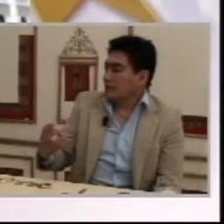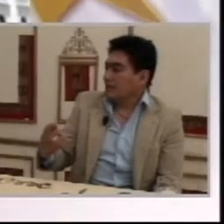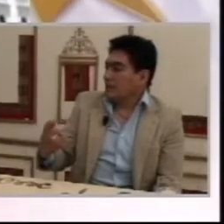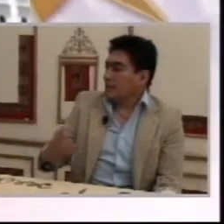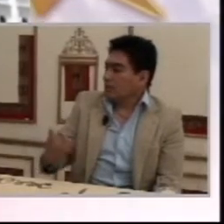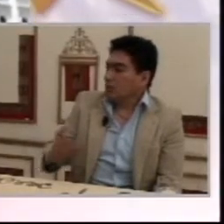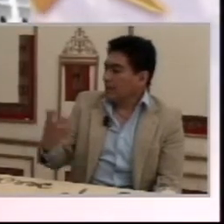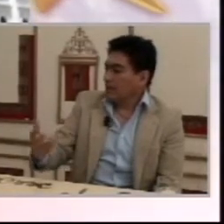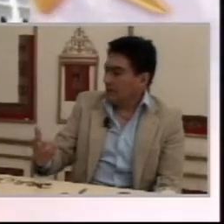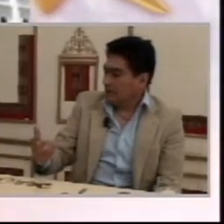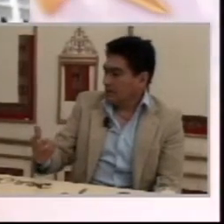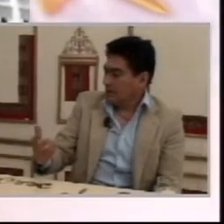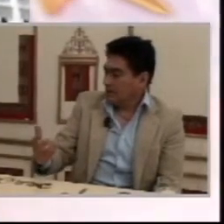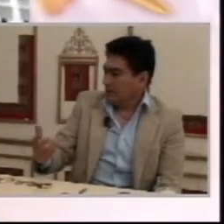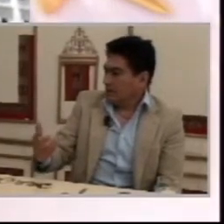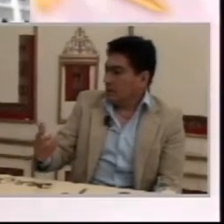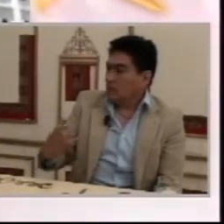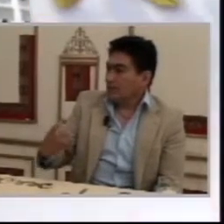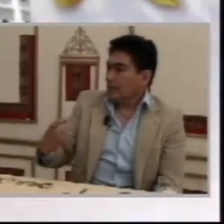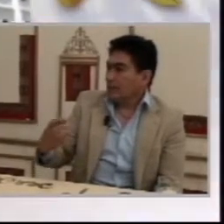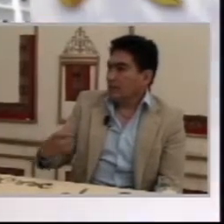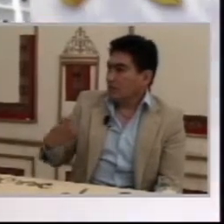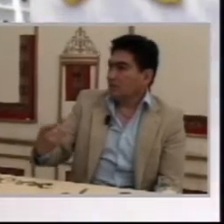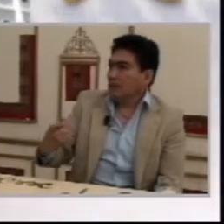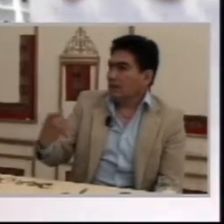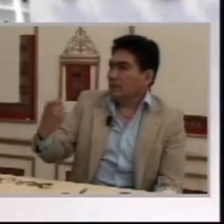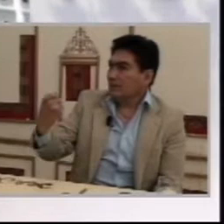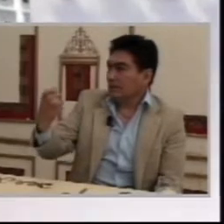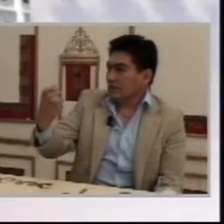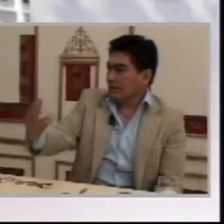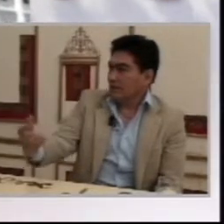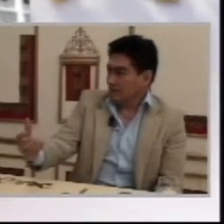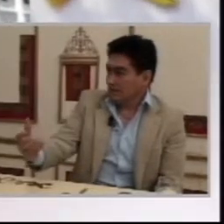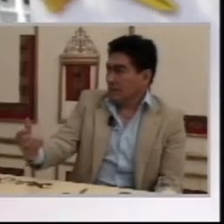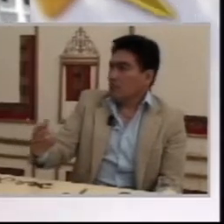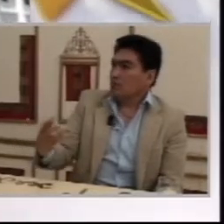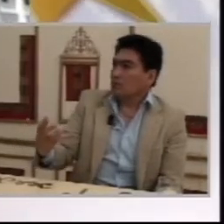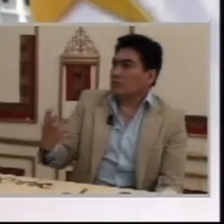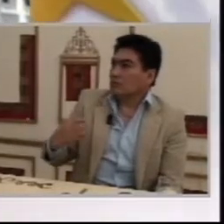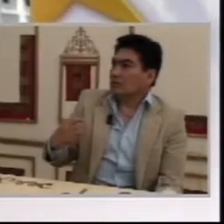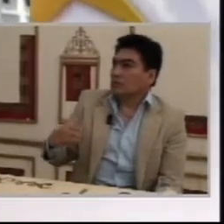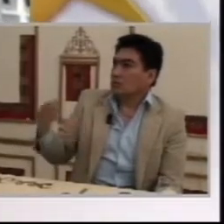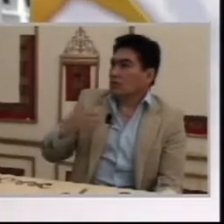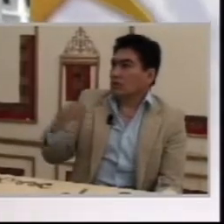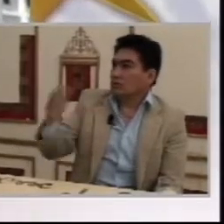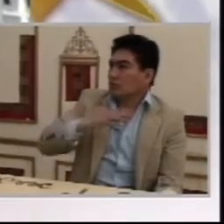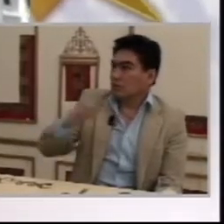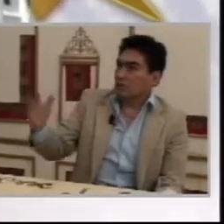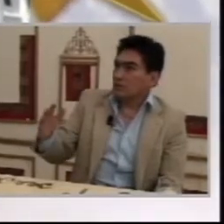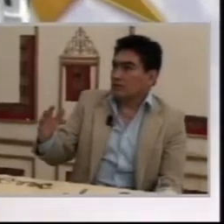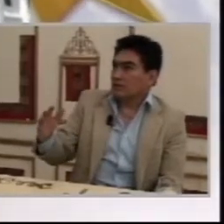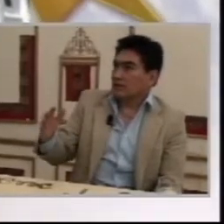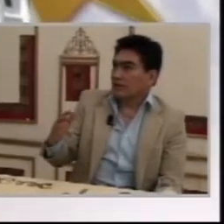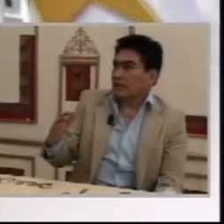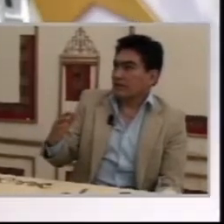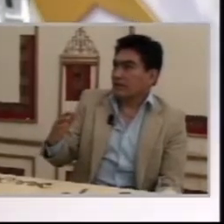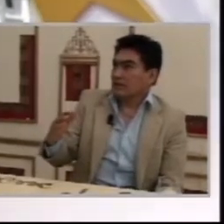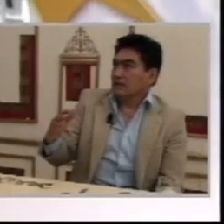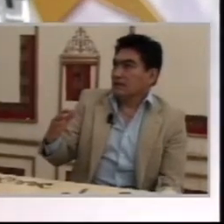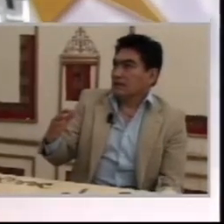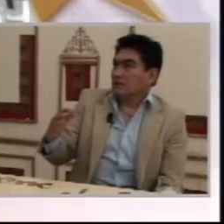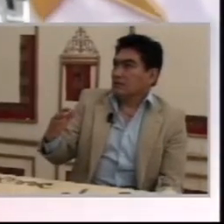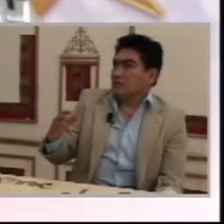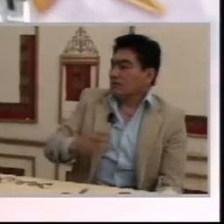cree en la propia gente. No cree en la propia gente que va a elegir. Cuando tú dices vota nulo porque no tienes que